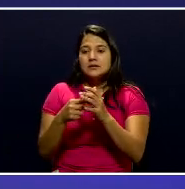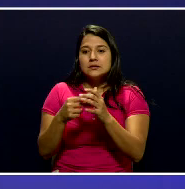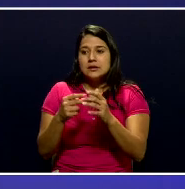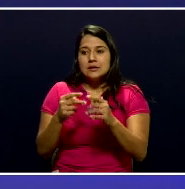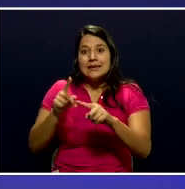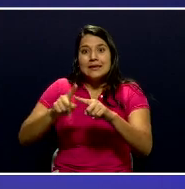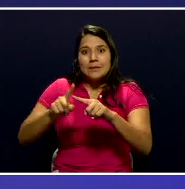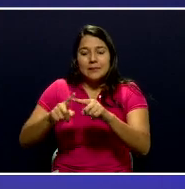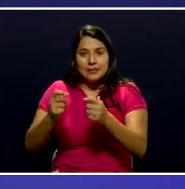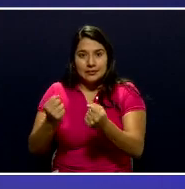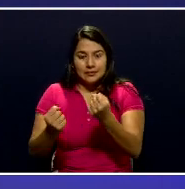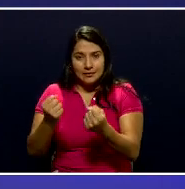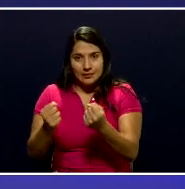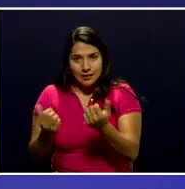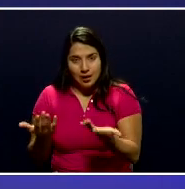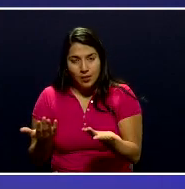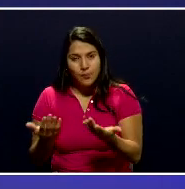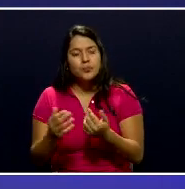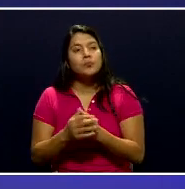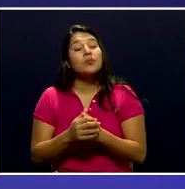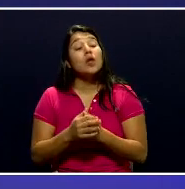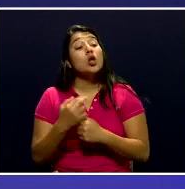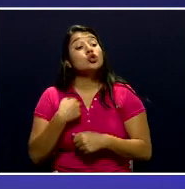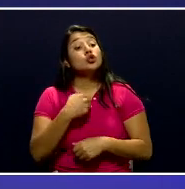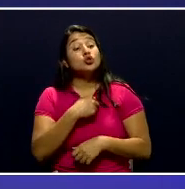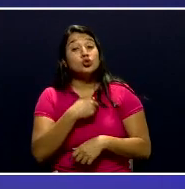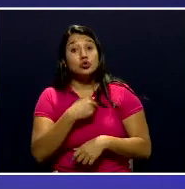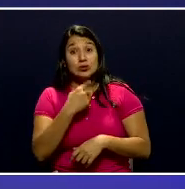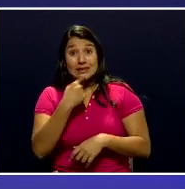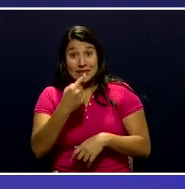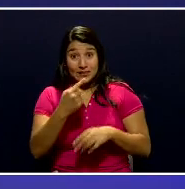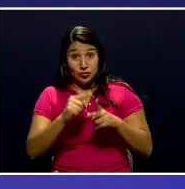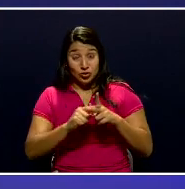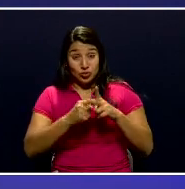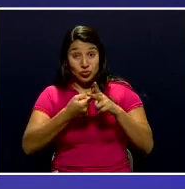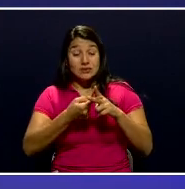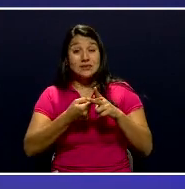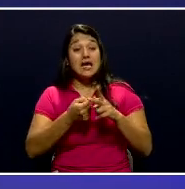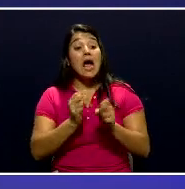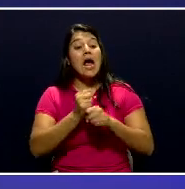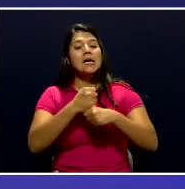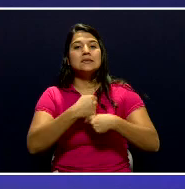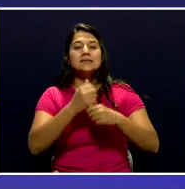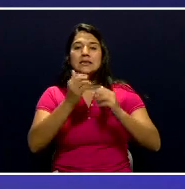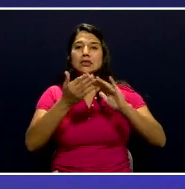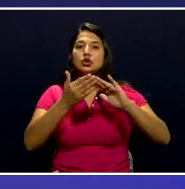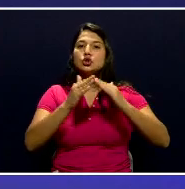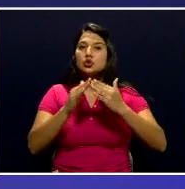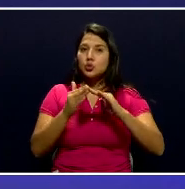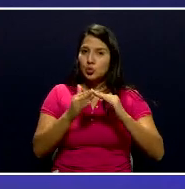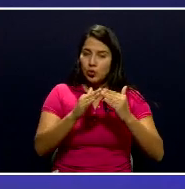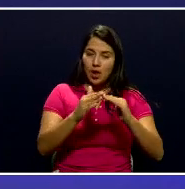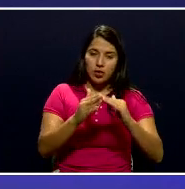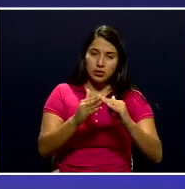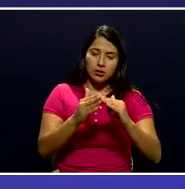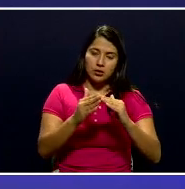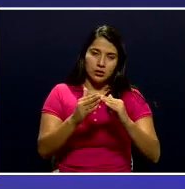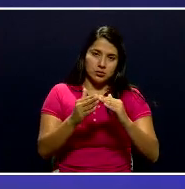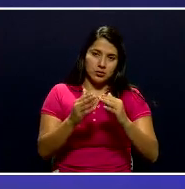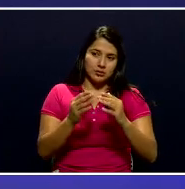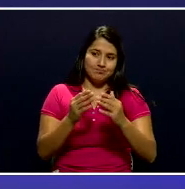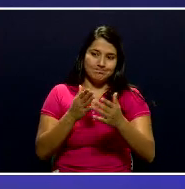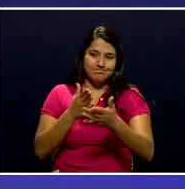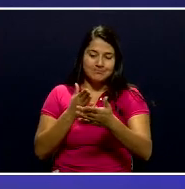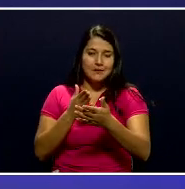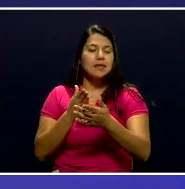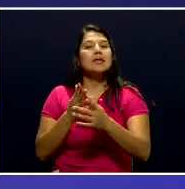la gente, hablábamos al principio de que la construcción de las ciudades tiene un impacto en la vida de la gente,